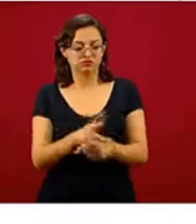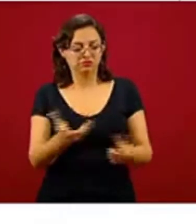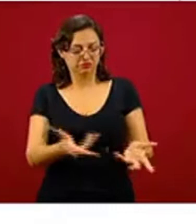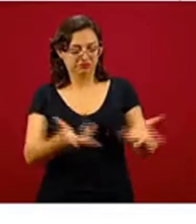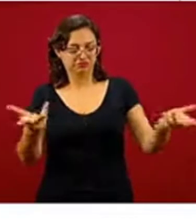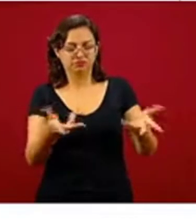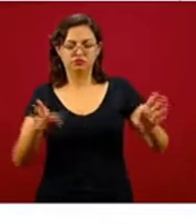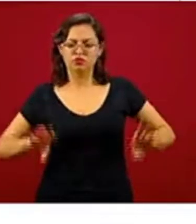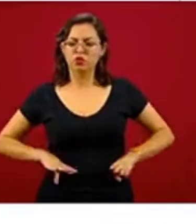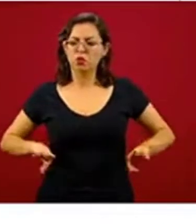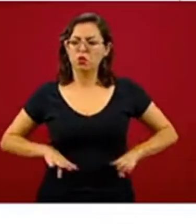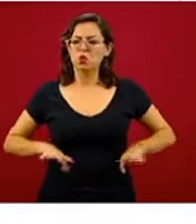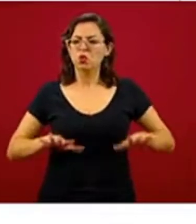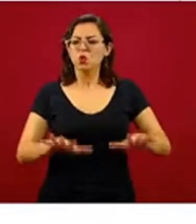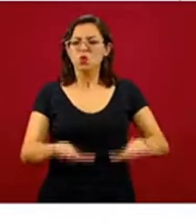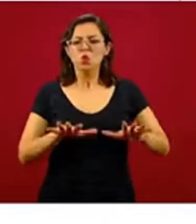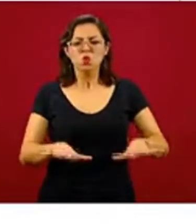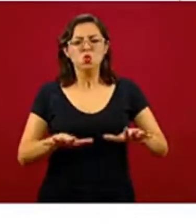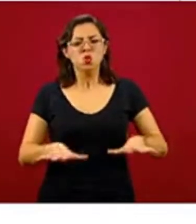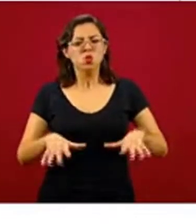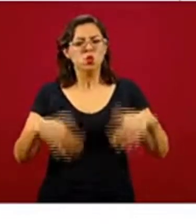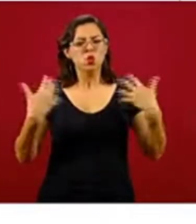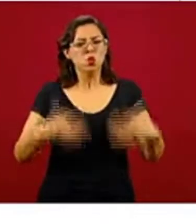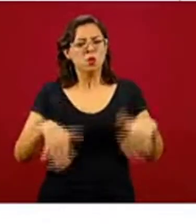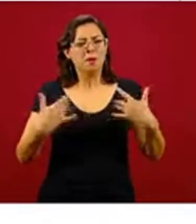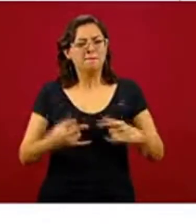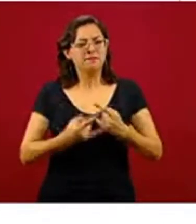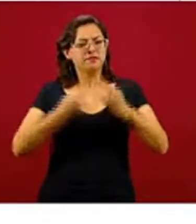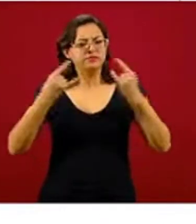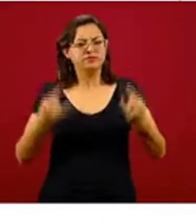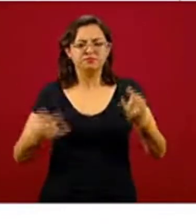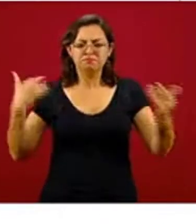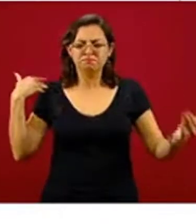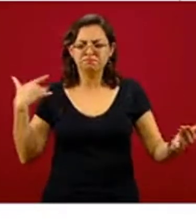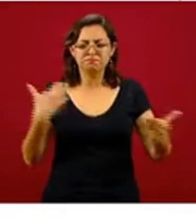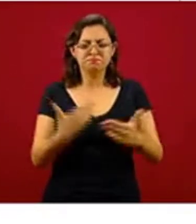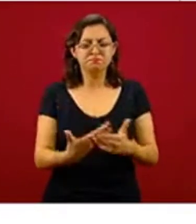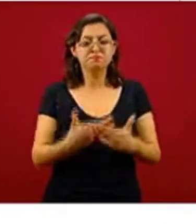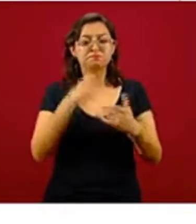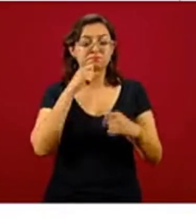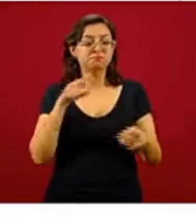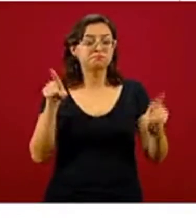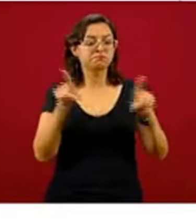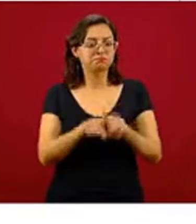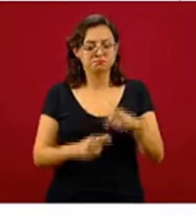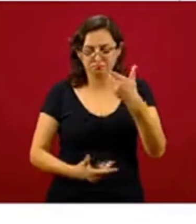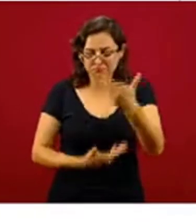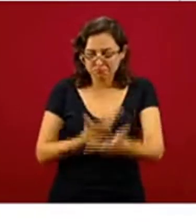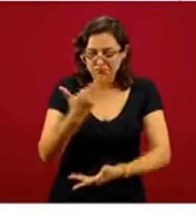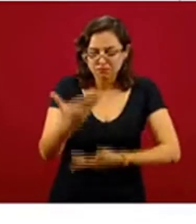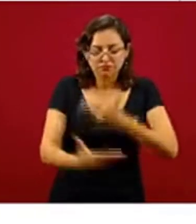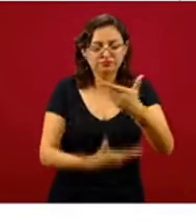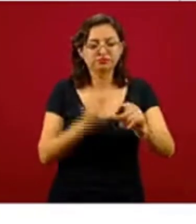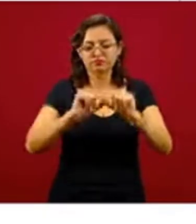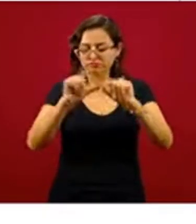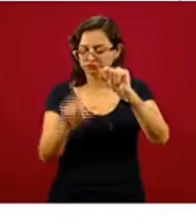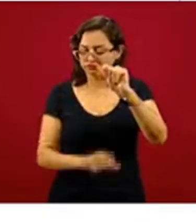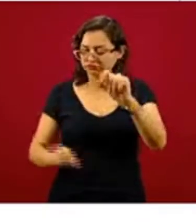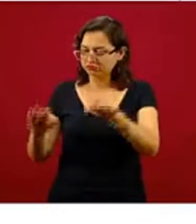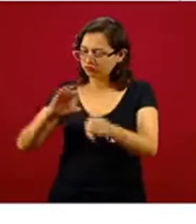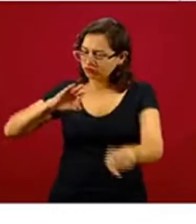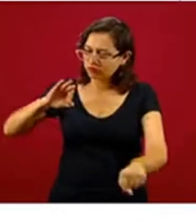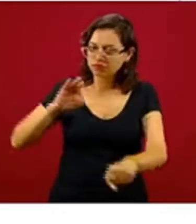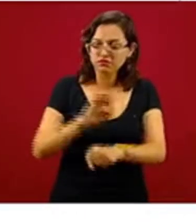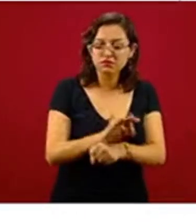distinguidos, conductas o trayectorias vitales y ejemplares y relevantes servicios prestados a la patria. Se ha